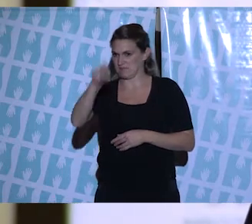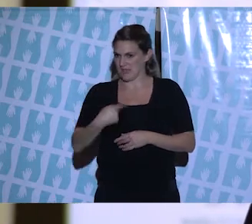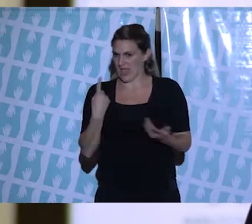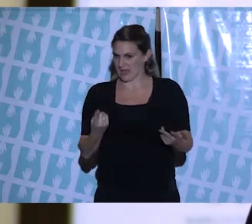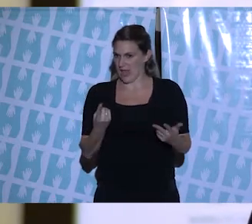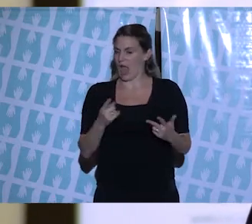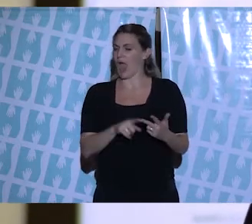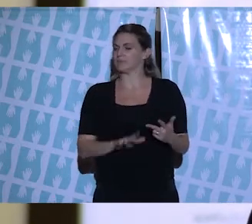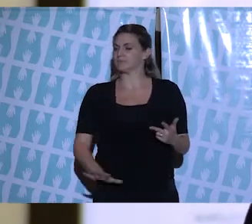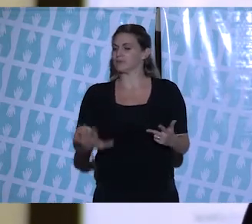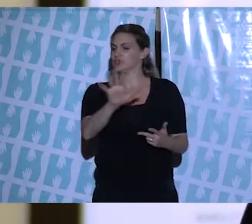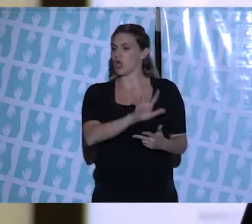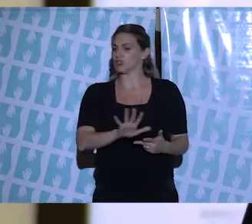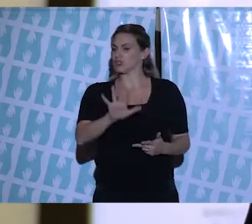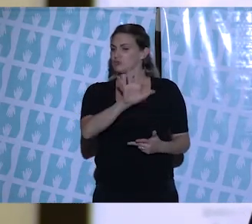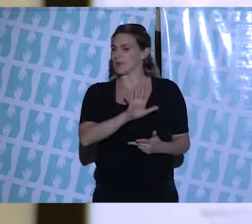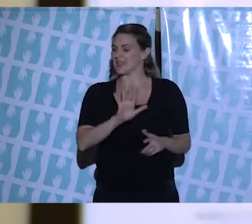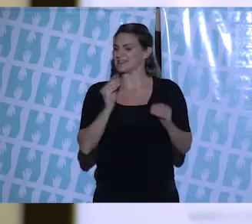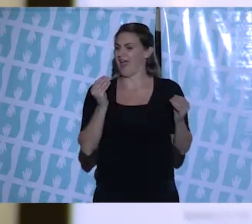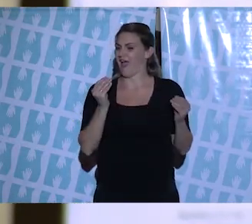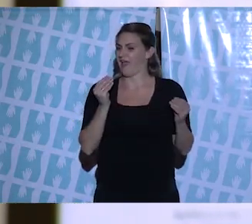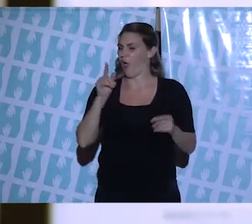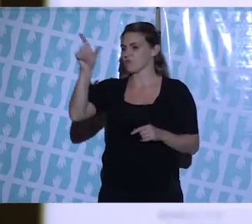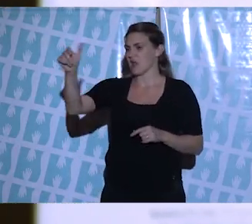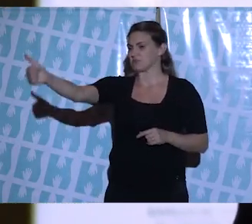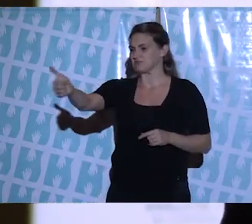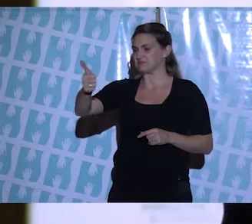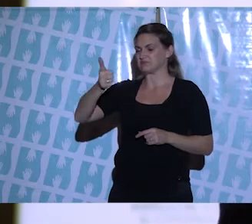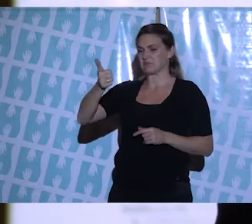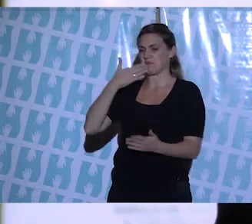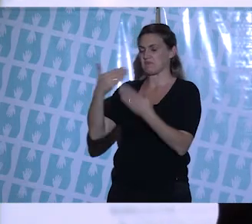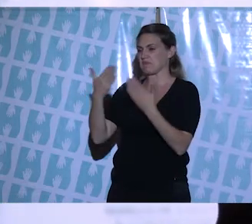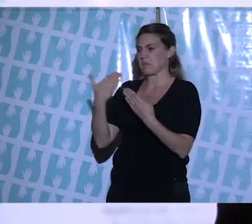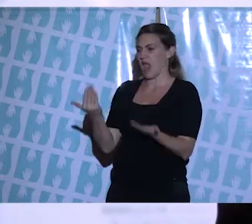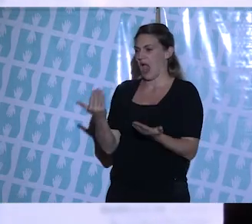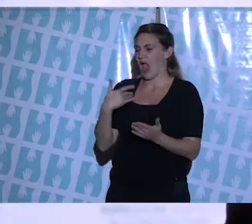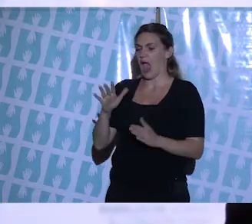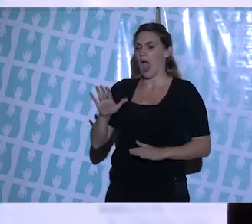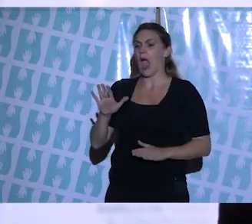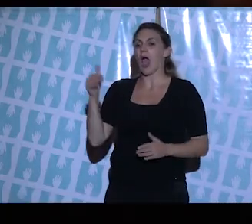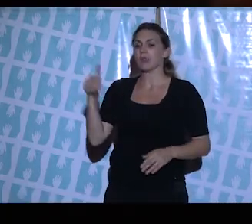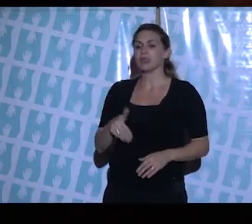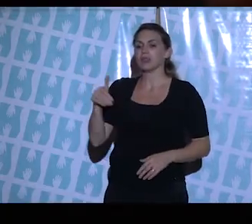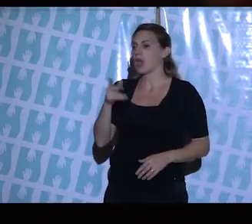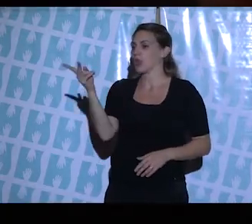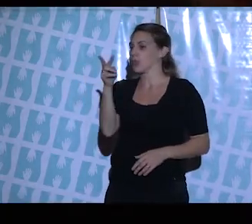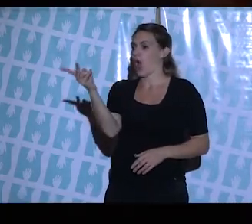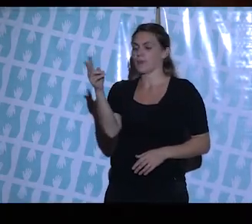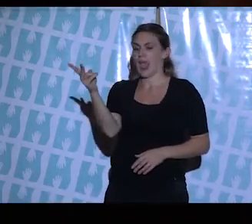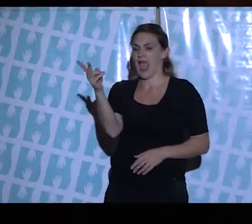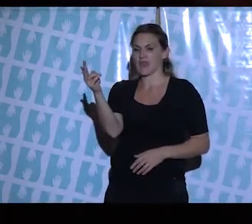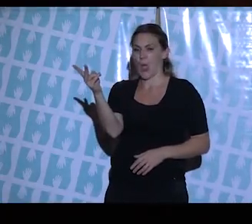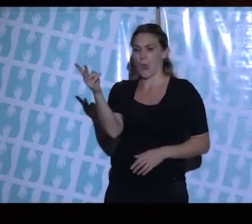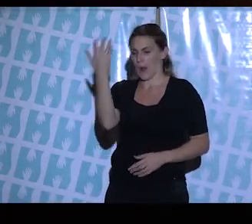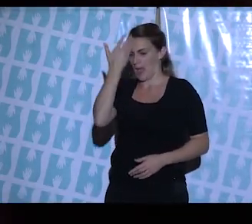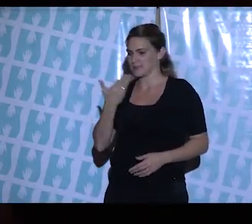Debemos sospechar, si viene alguien a la consulta, que tiene lentitud bilateral y rigidez bilateral desde